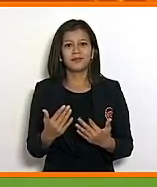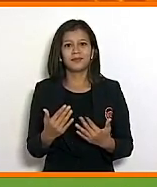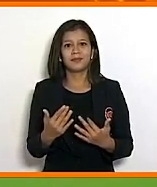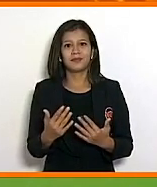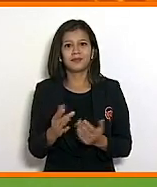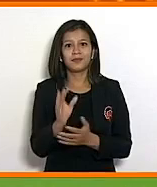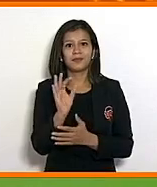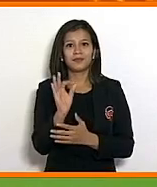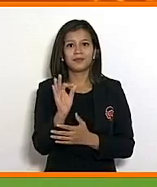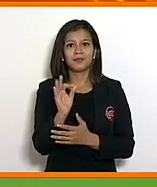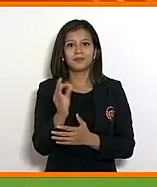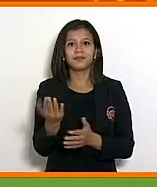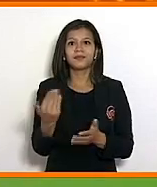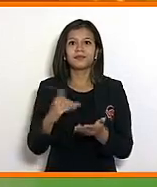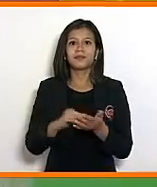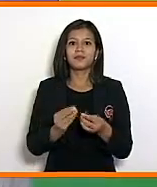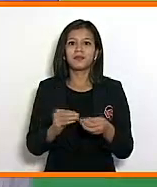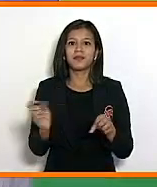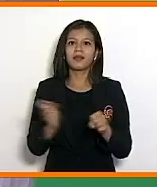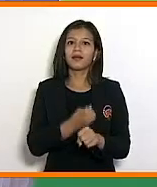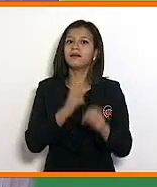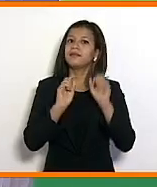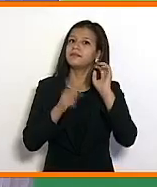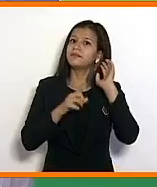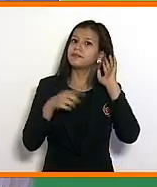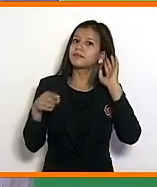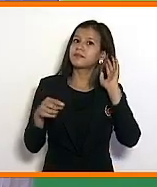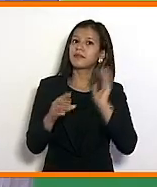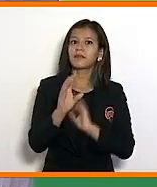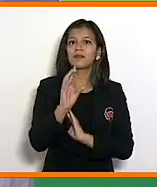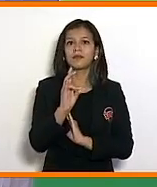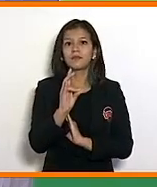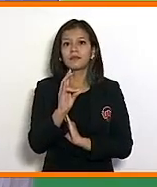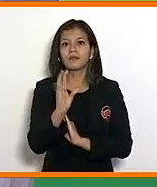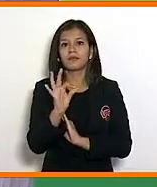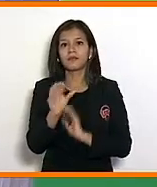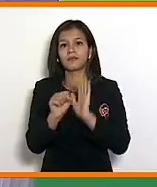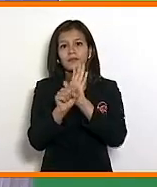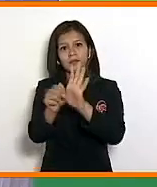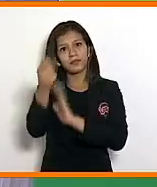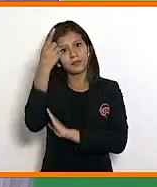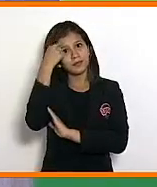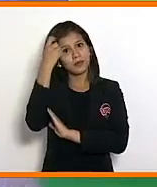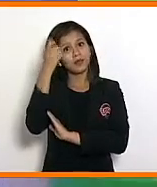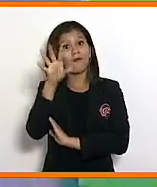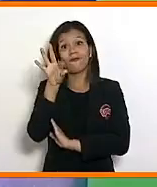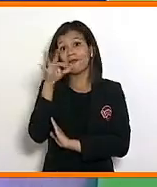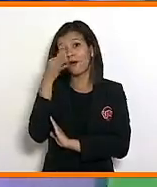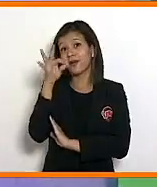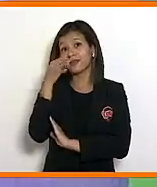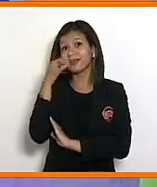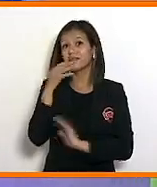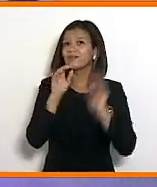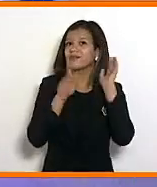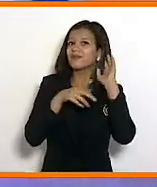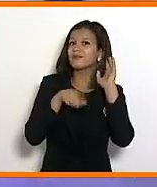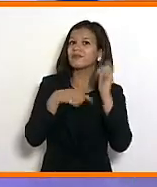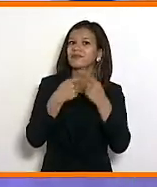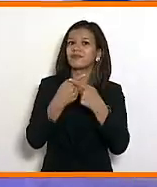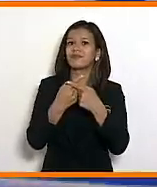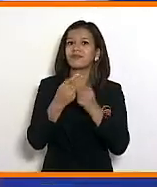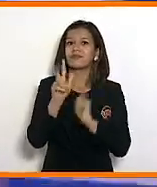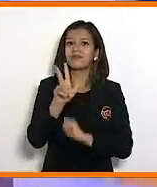El 9, con mucho gusto reitero el número ganador en Diaria es el 79 con su símbolo de sueños flores. Para Multi